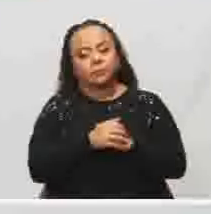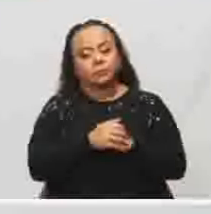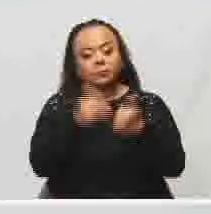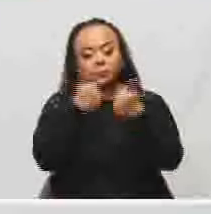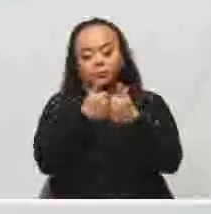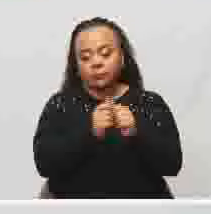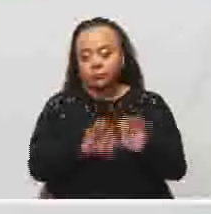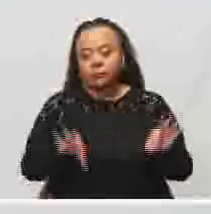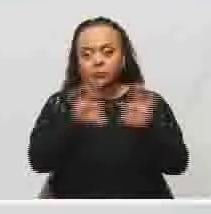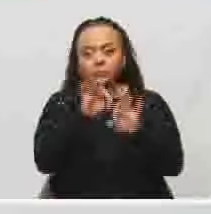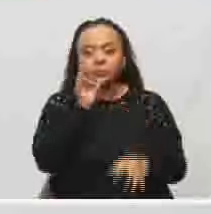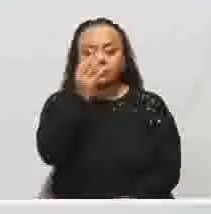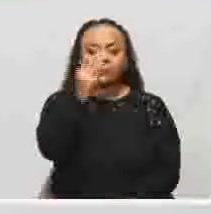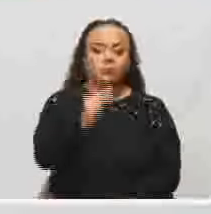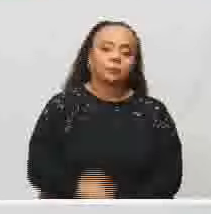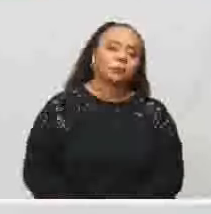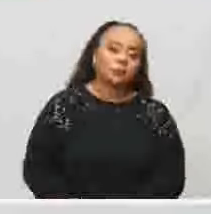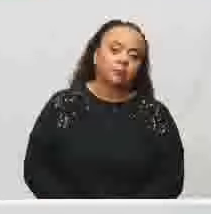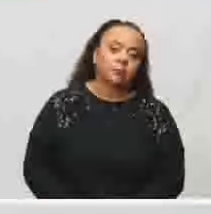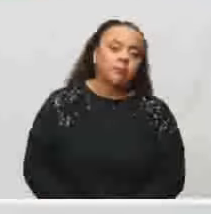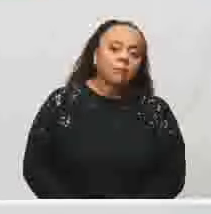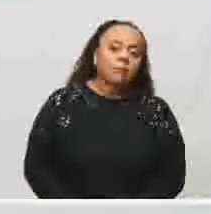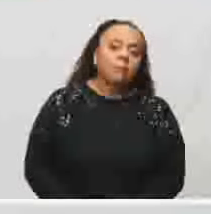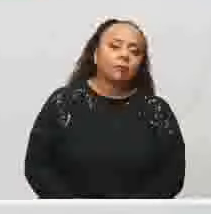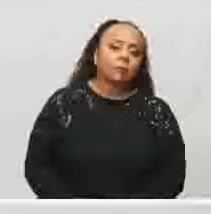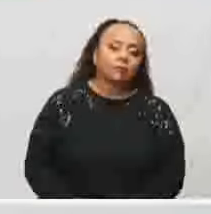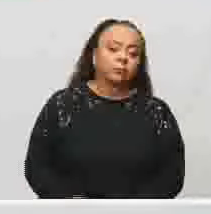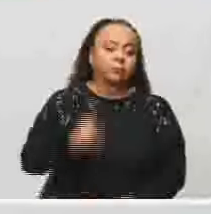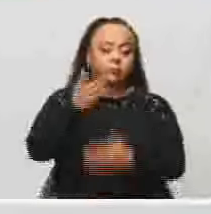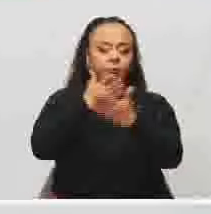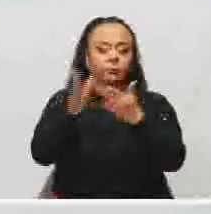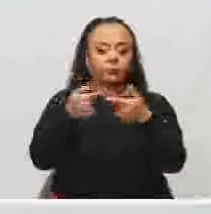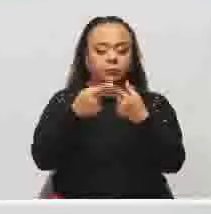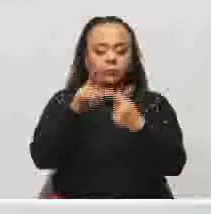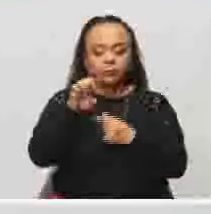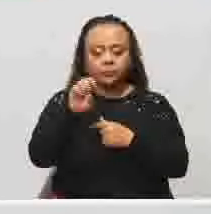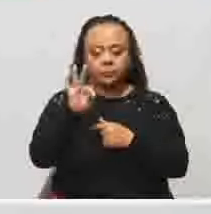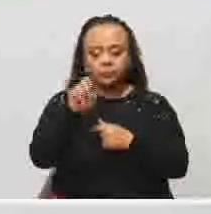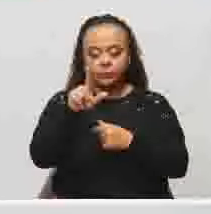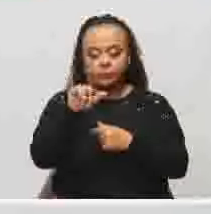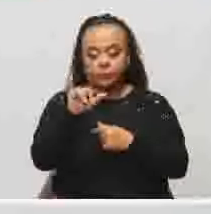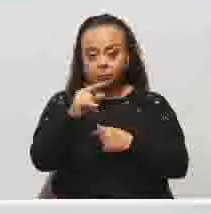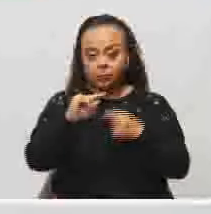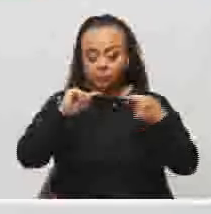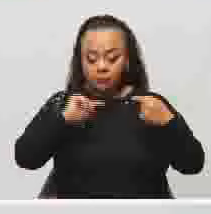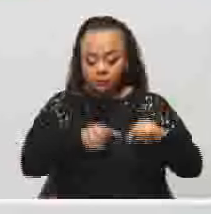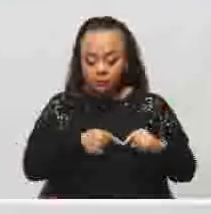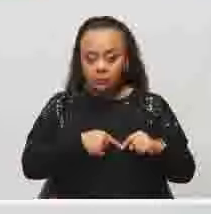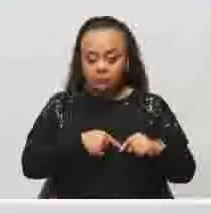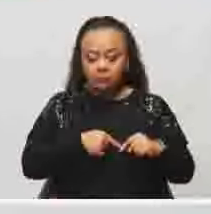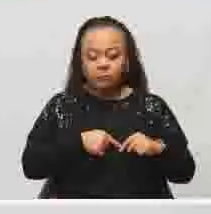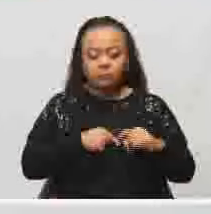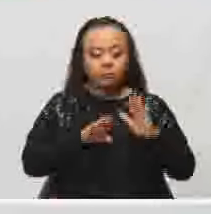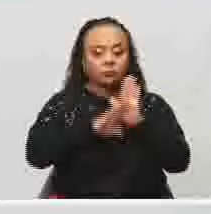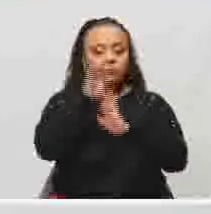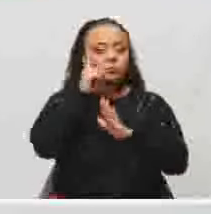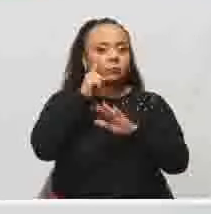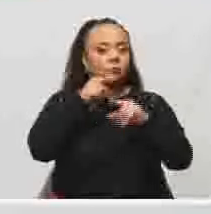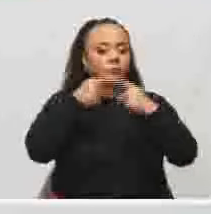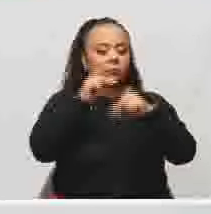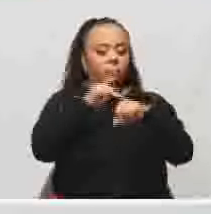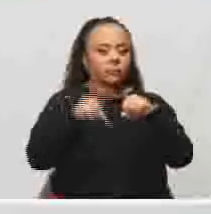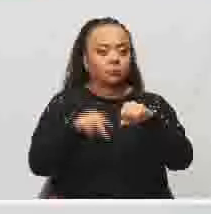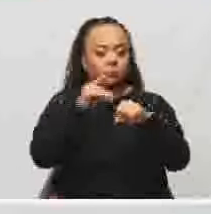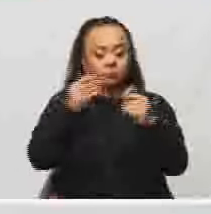crucial el de miércoles crucial porque viene de una eliminación contra este líquido oo levanta cabeza contra Pérez y para hacer ese empujón